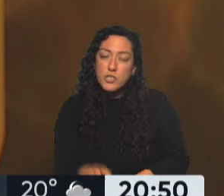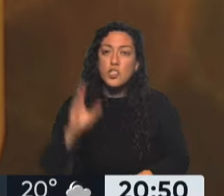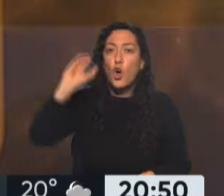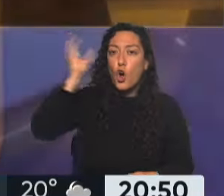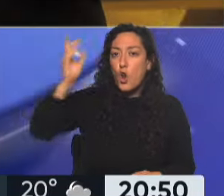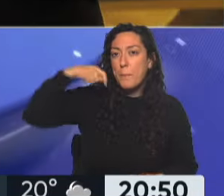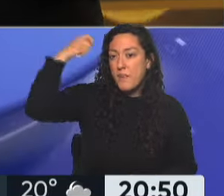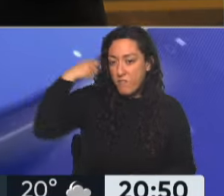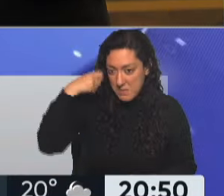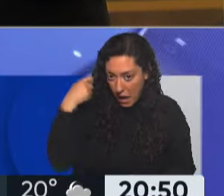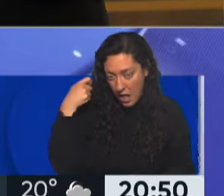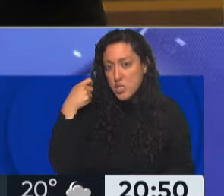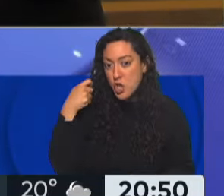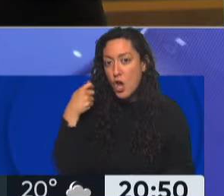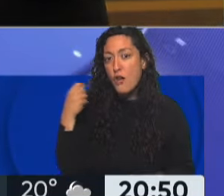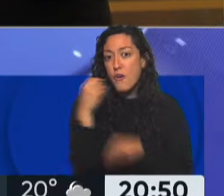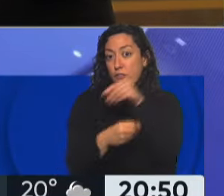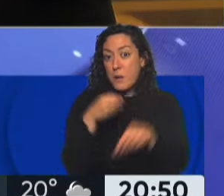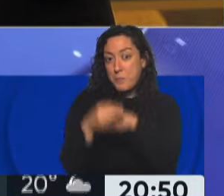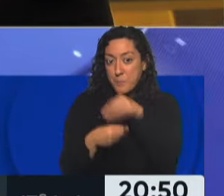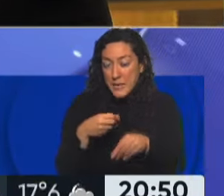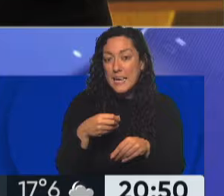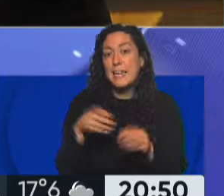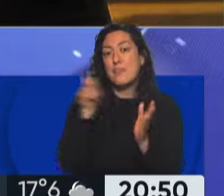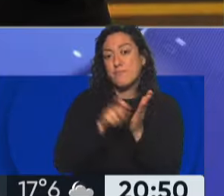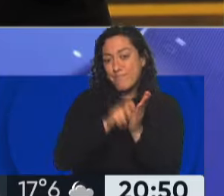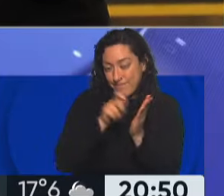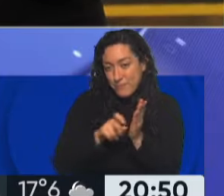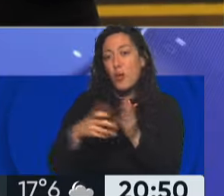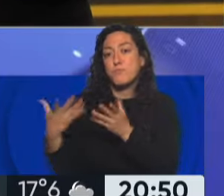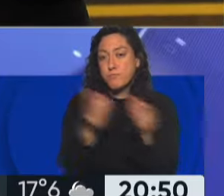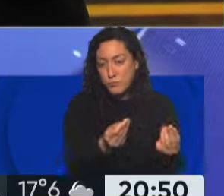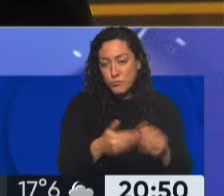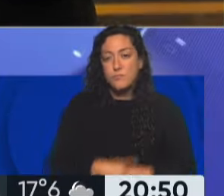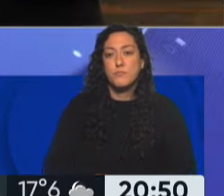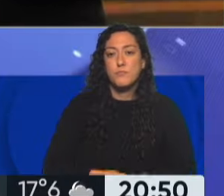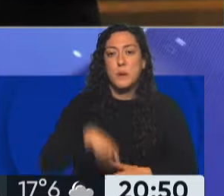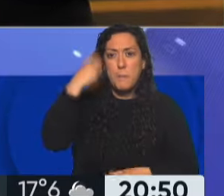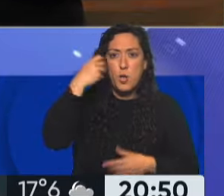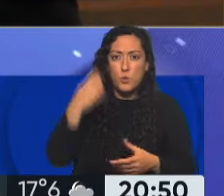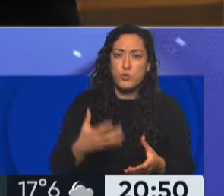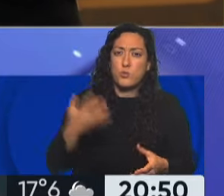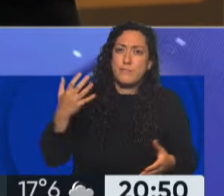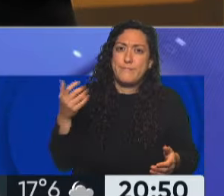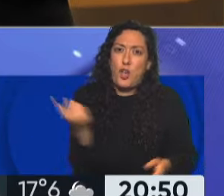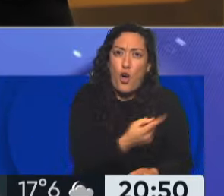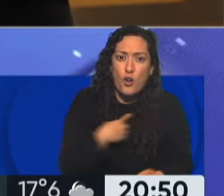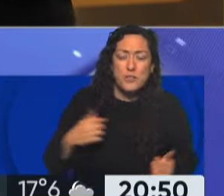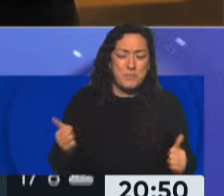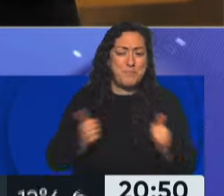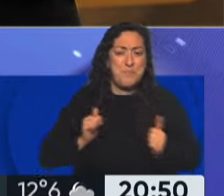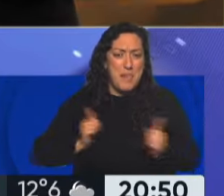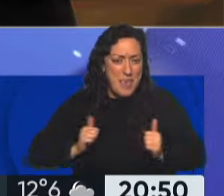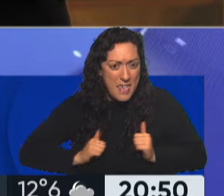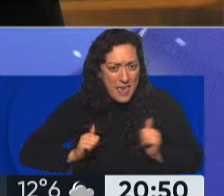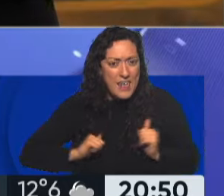Colombia con el apoyo de la familia del Nobel de Literatura. Es una mega producción que es muy esperada en años y